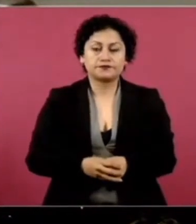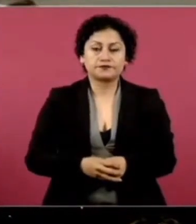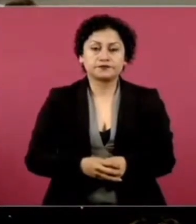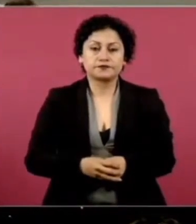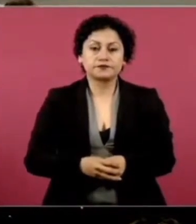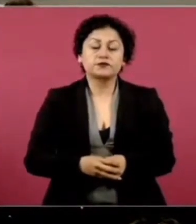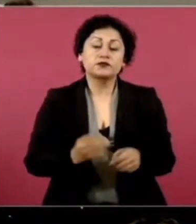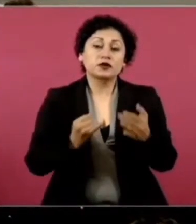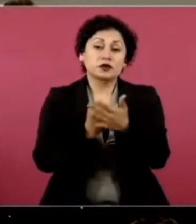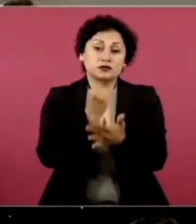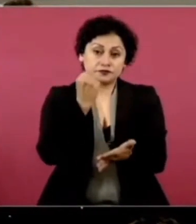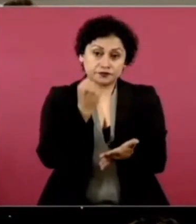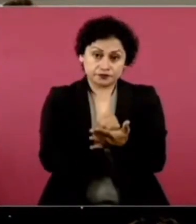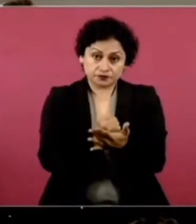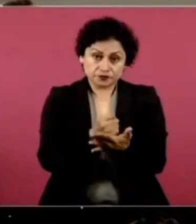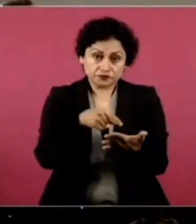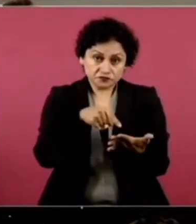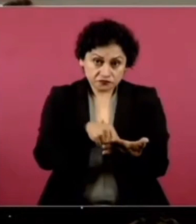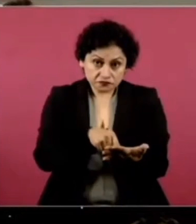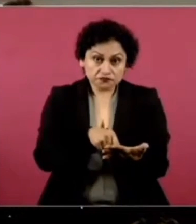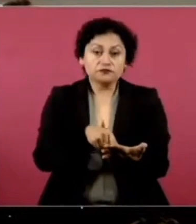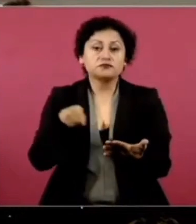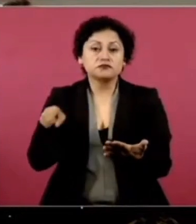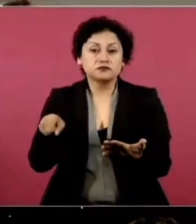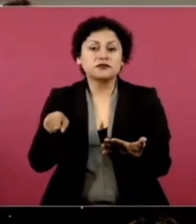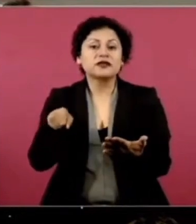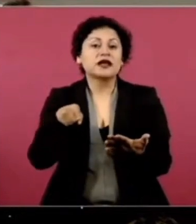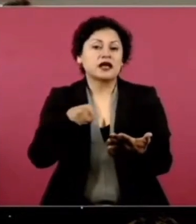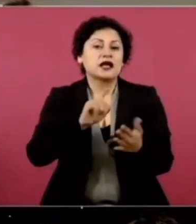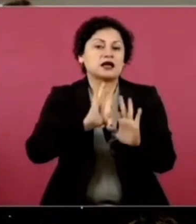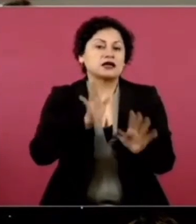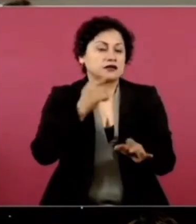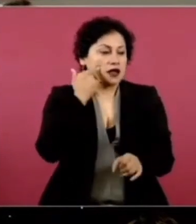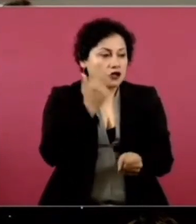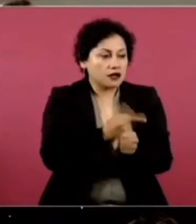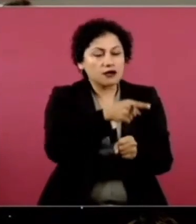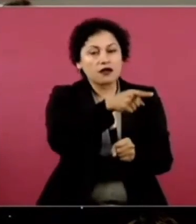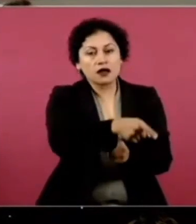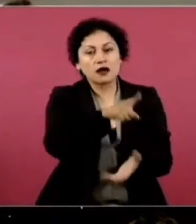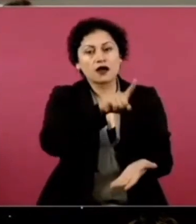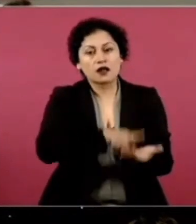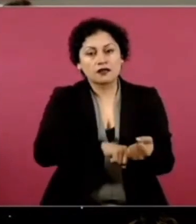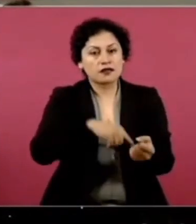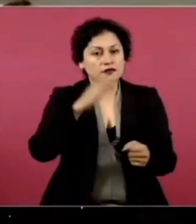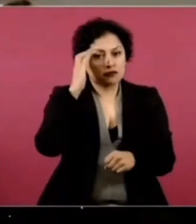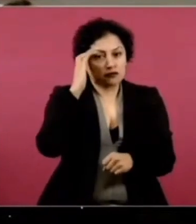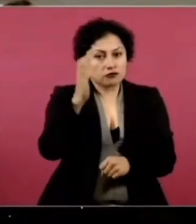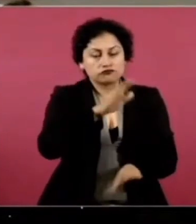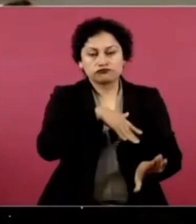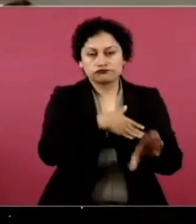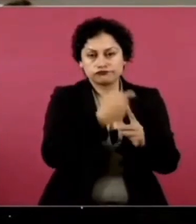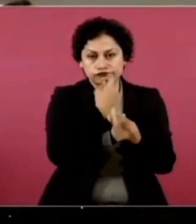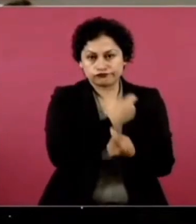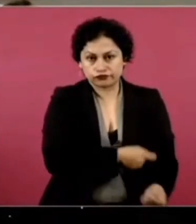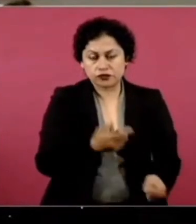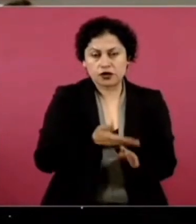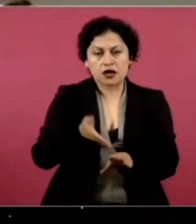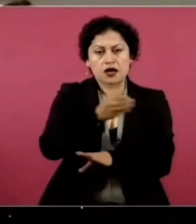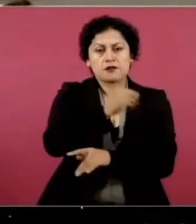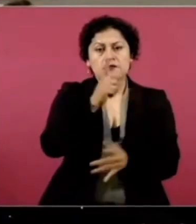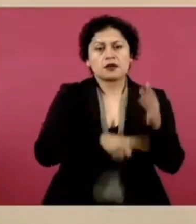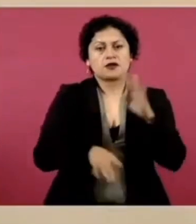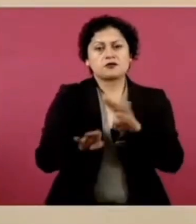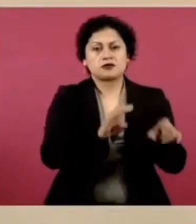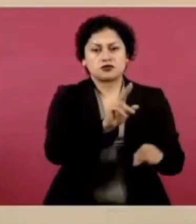El sentenciado encabezó una red de trata y pornografía infantil en Quintana Roo en la década de los 90 y en los